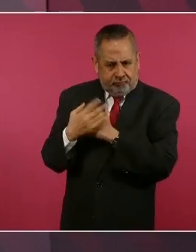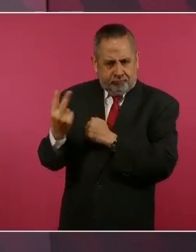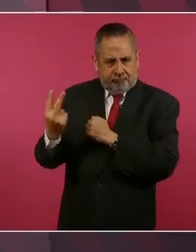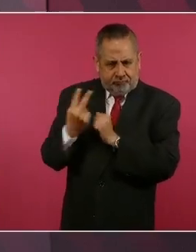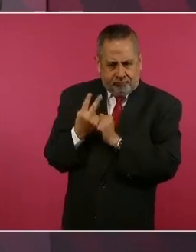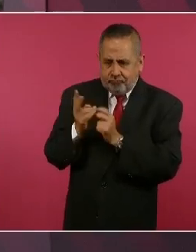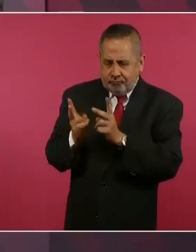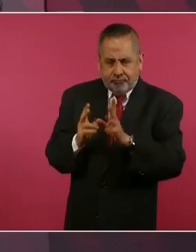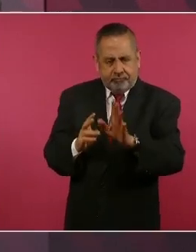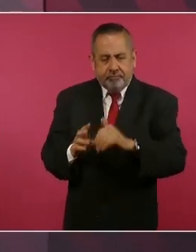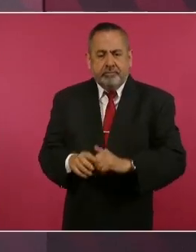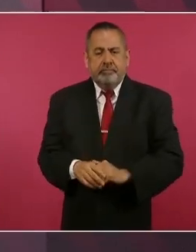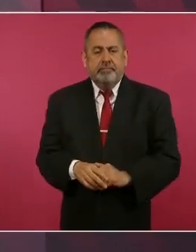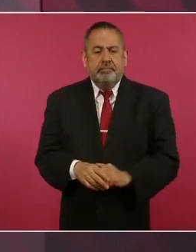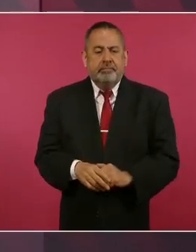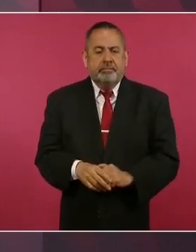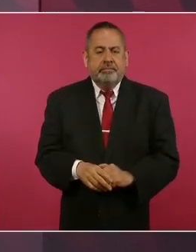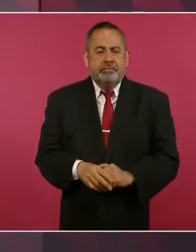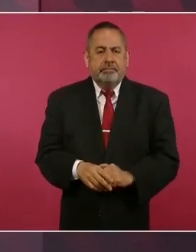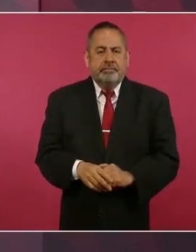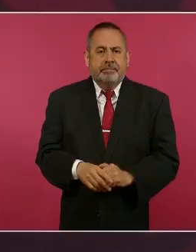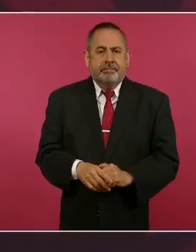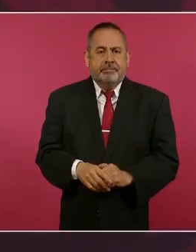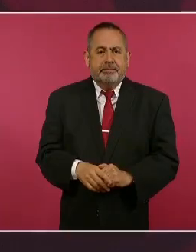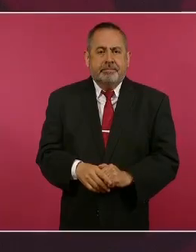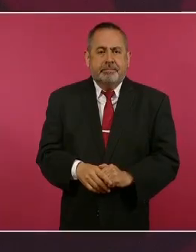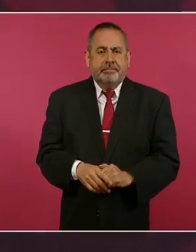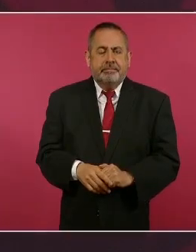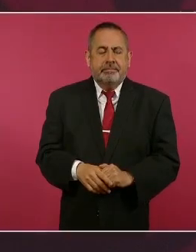Entonces, ¿qué